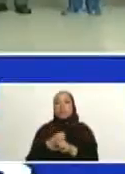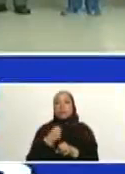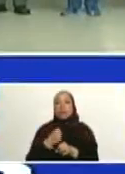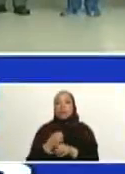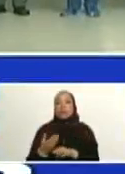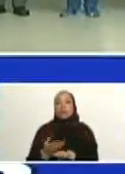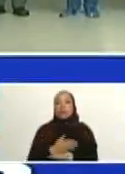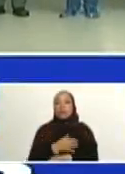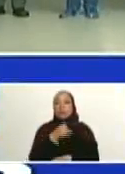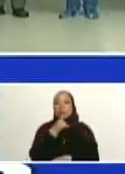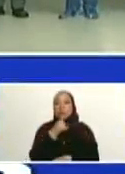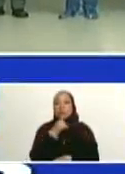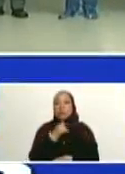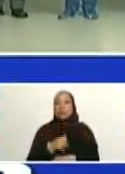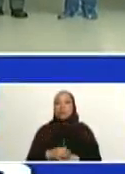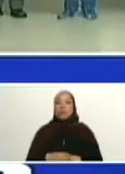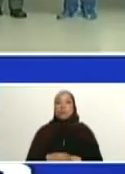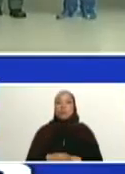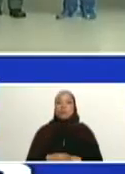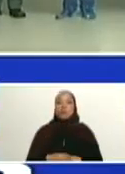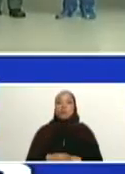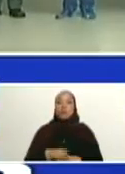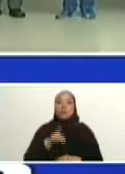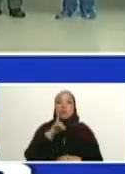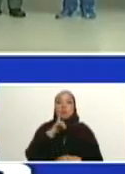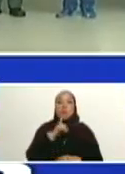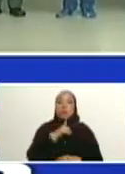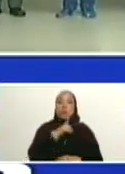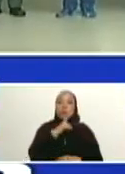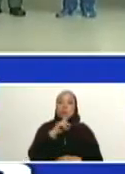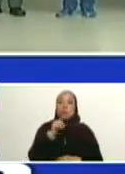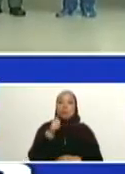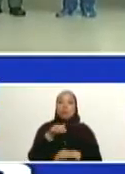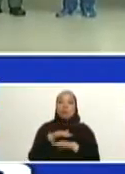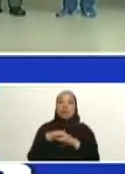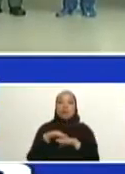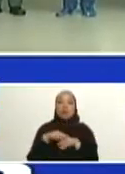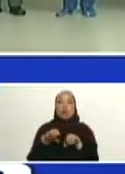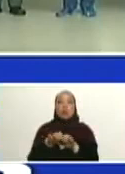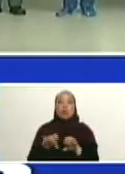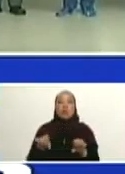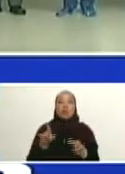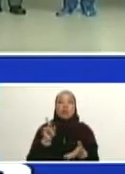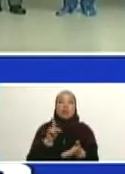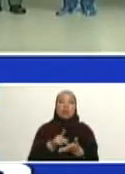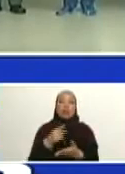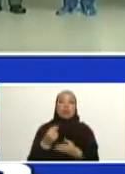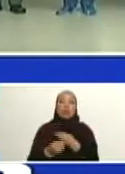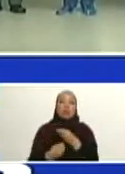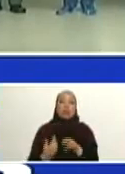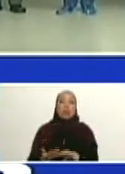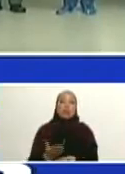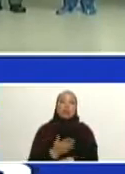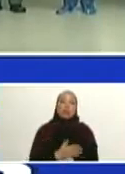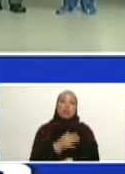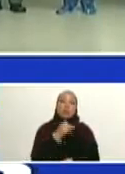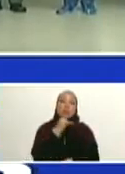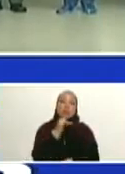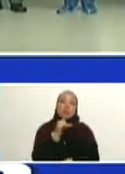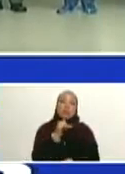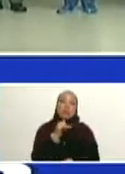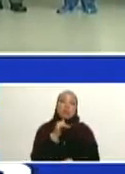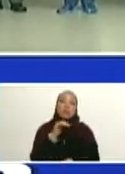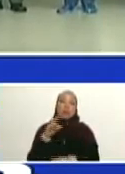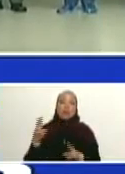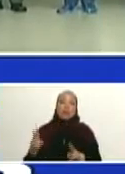Miranda, y de Nancy Ortuño, viceministra de Educación Media, junto al Poder Popular. Allá